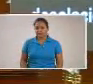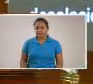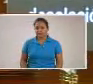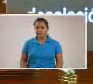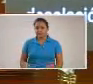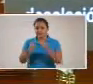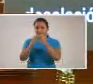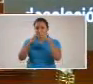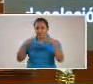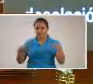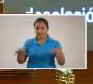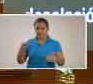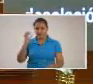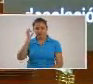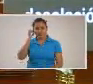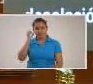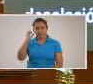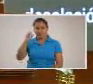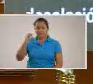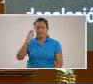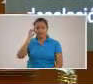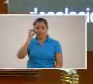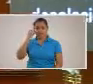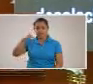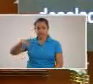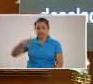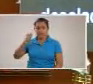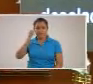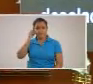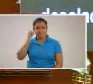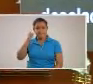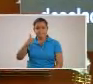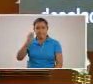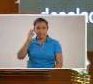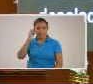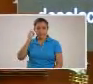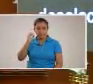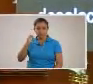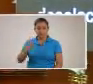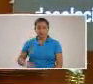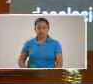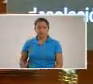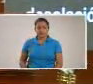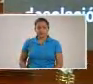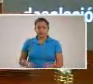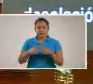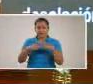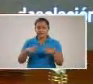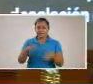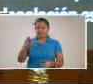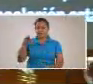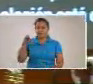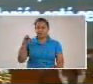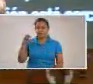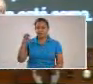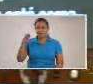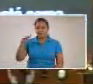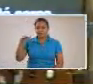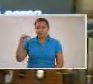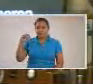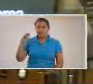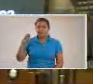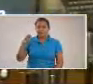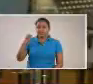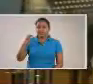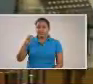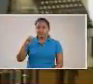Gog y Magog, lo cual va a ser después del milenio. Pero Ezequiel 38 nos describe el tiempo